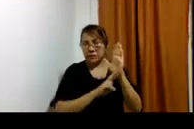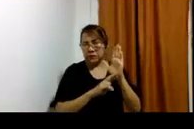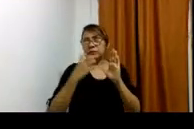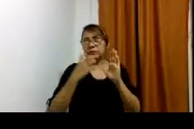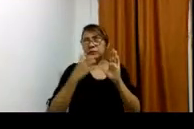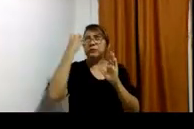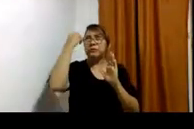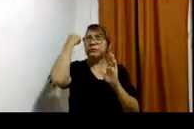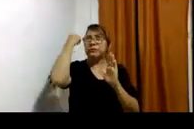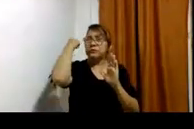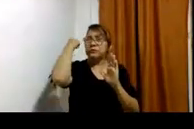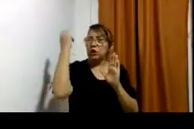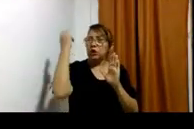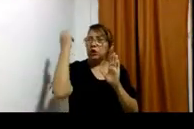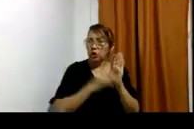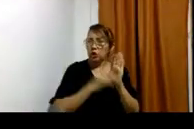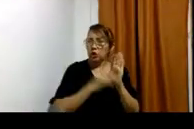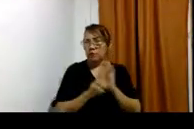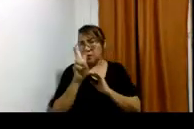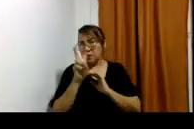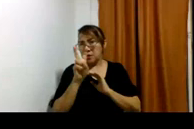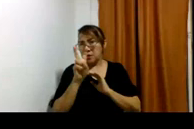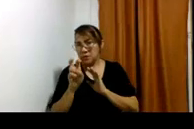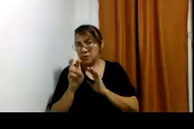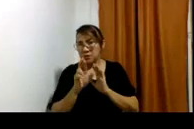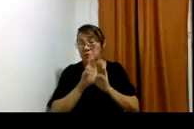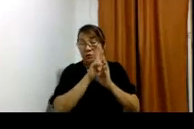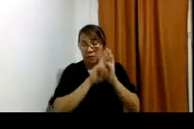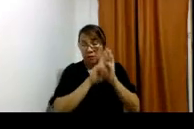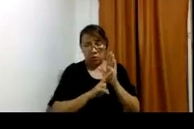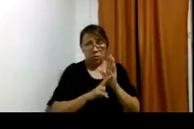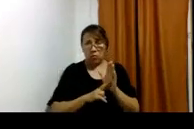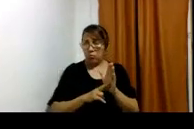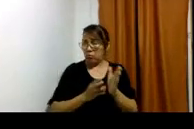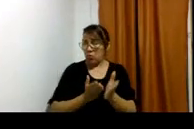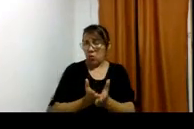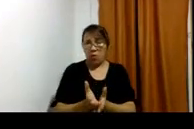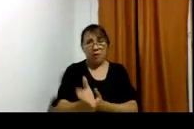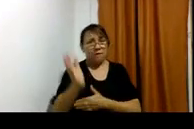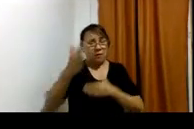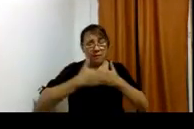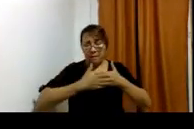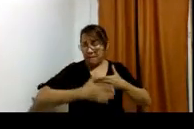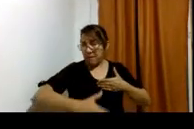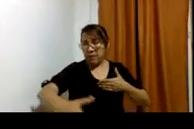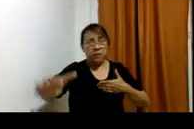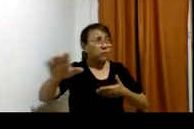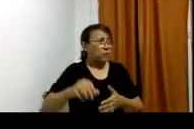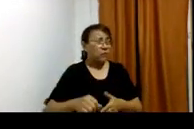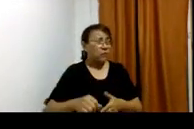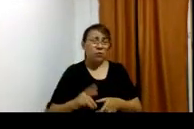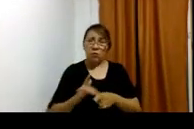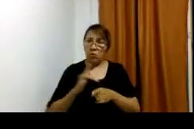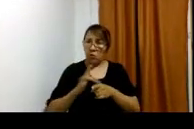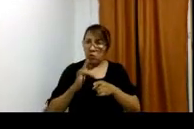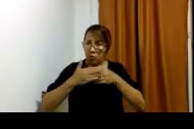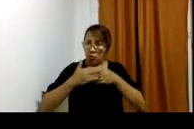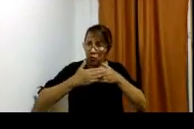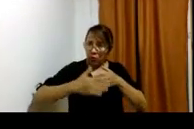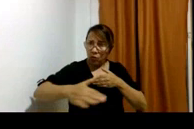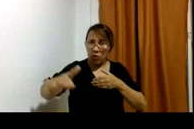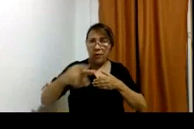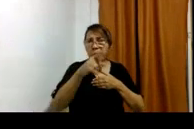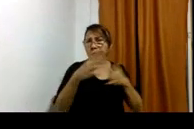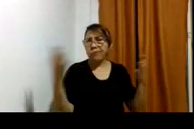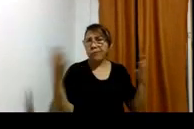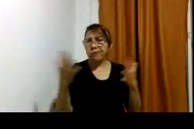año 2007, pero sigue aún vigente, que es la resolución 705. Esto está para Bogotá, pero